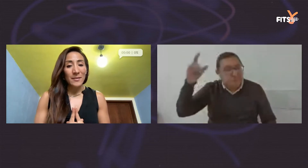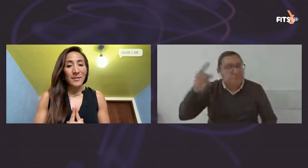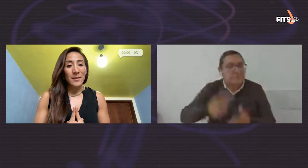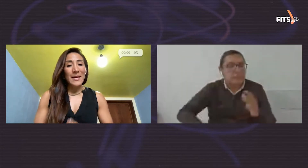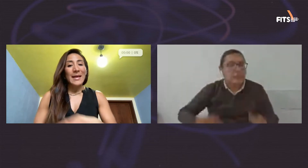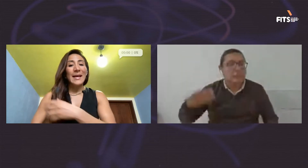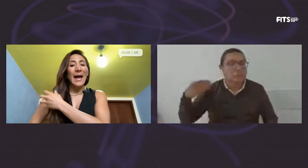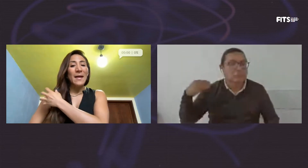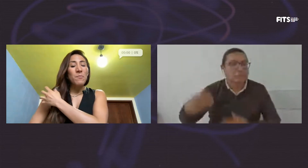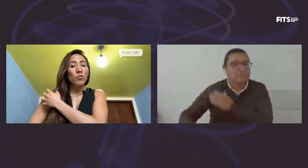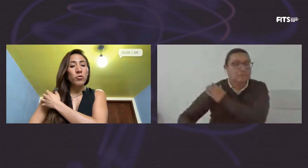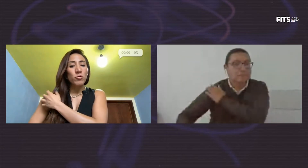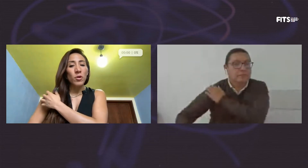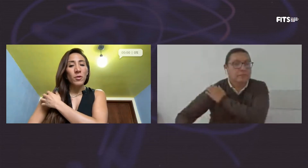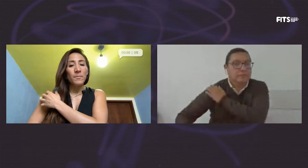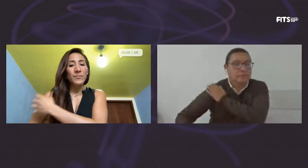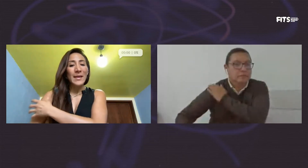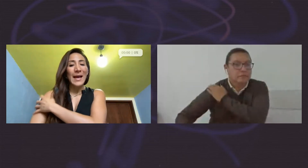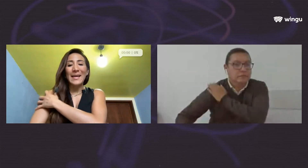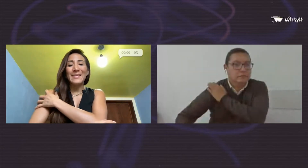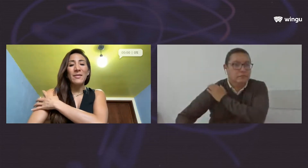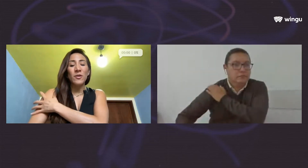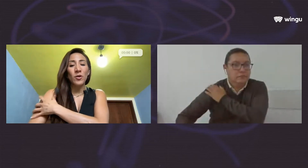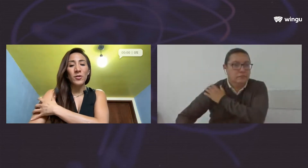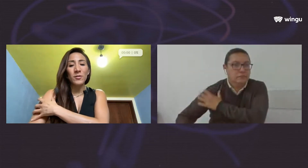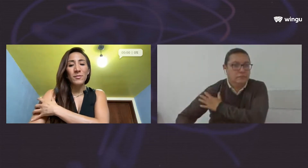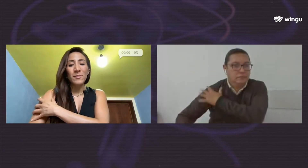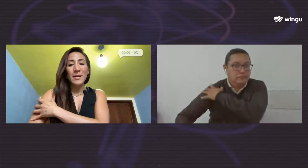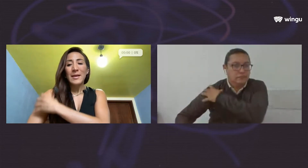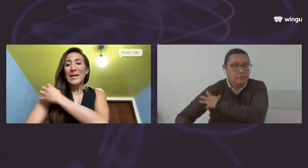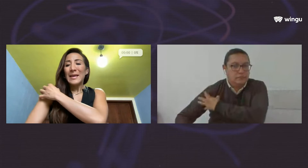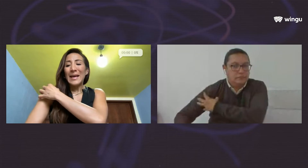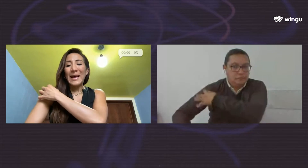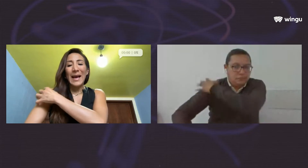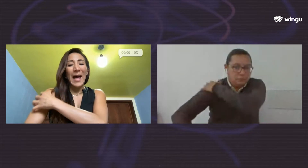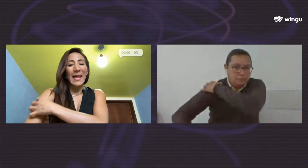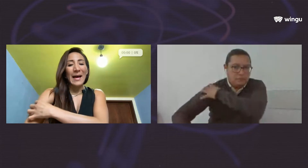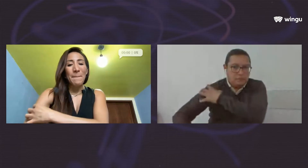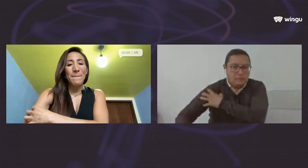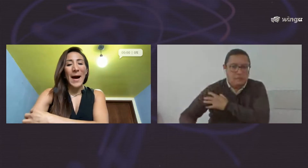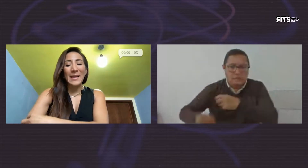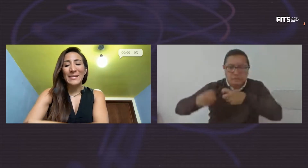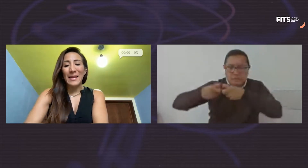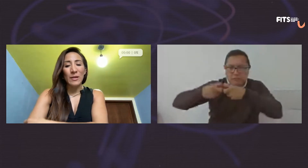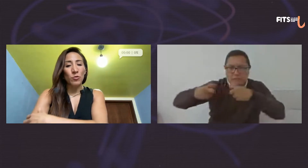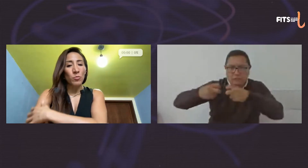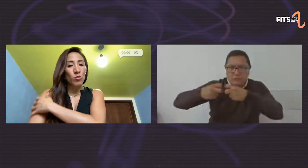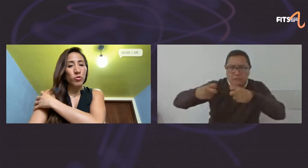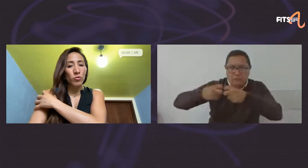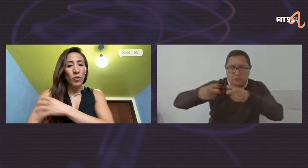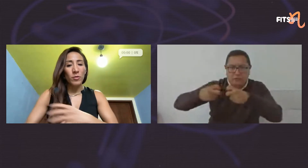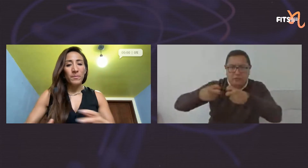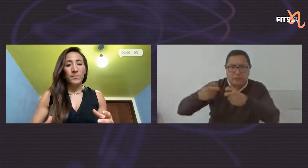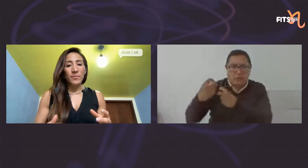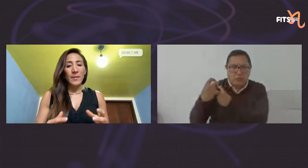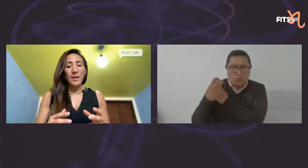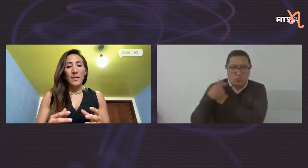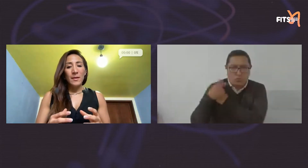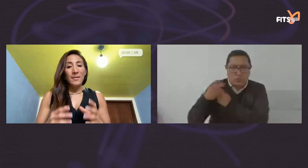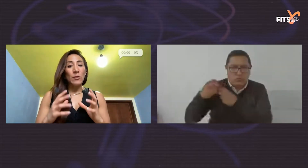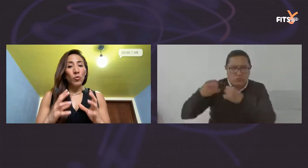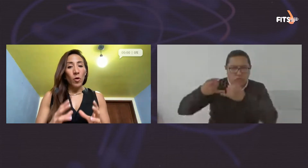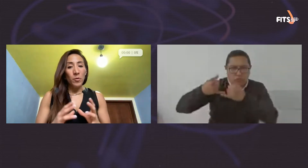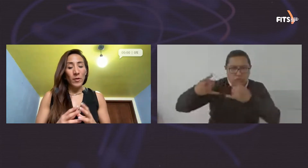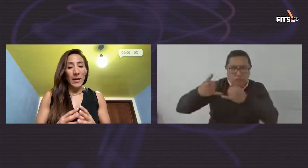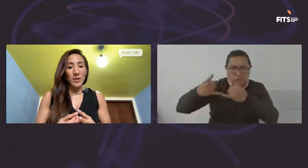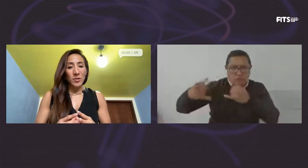Imagina cada músculo, cada tendón, cada parte de tu músculo